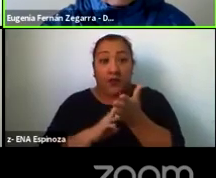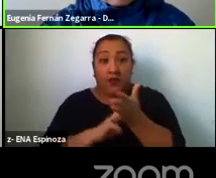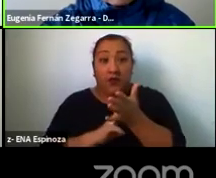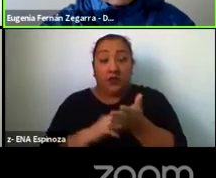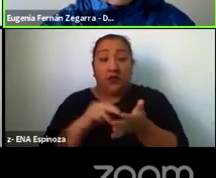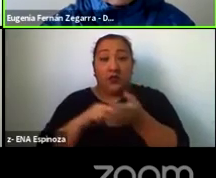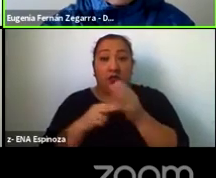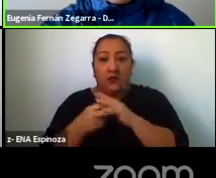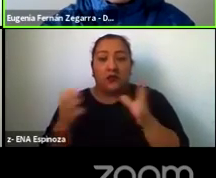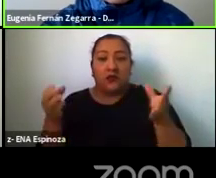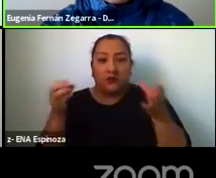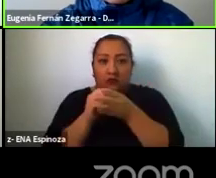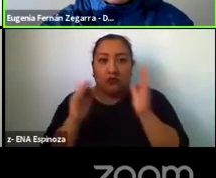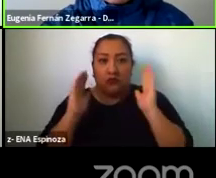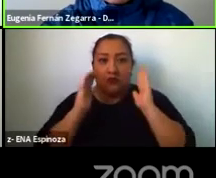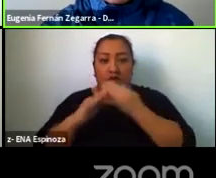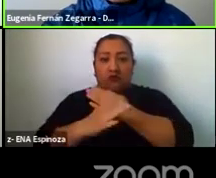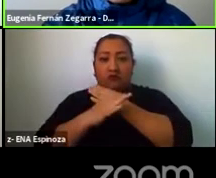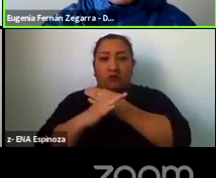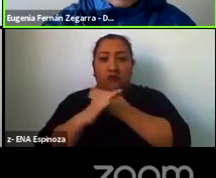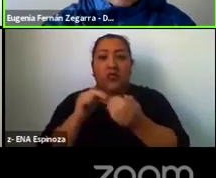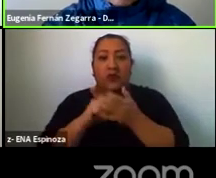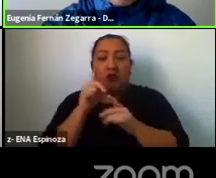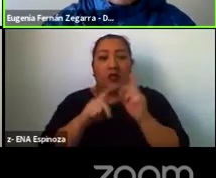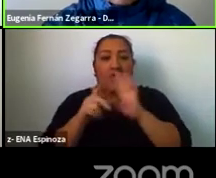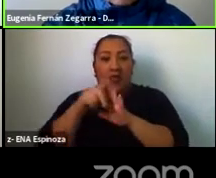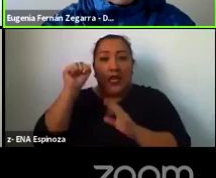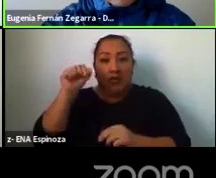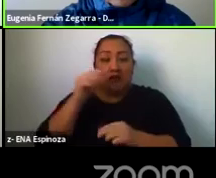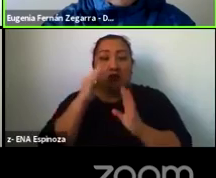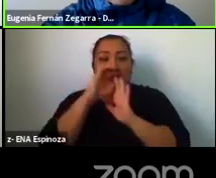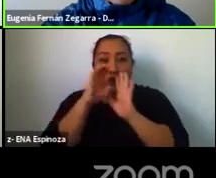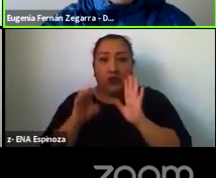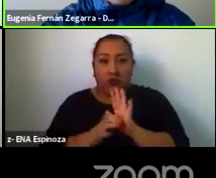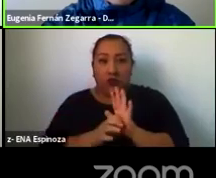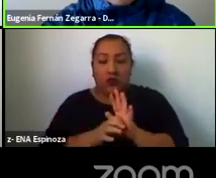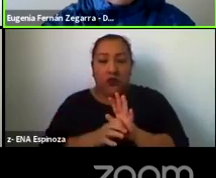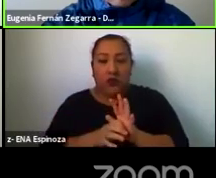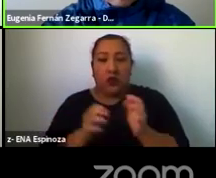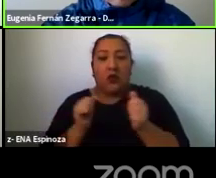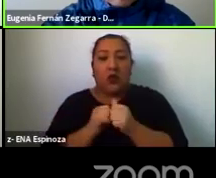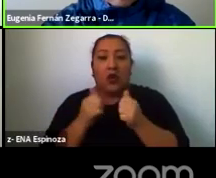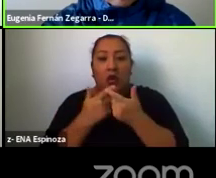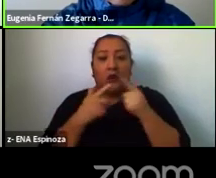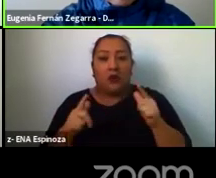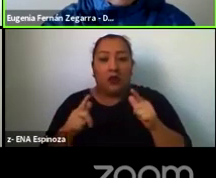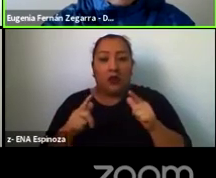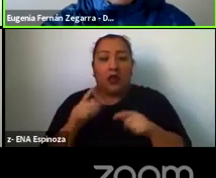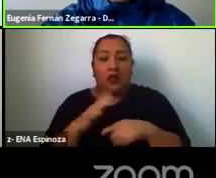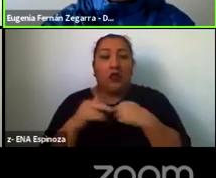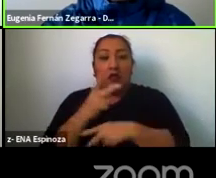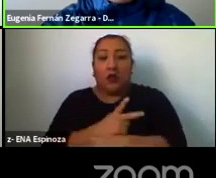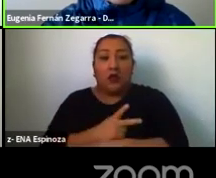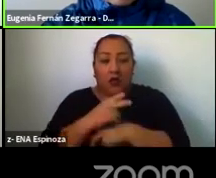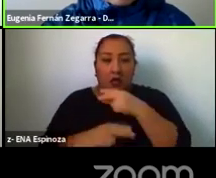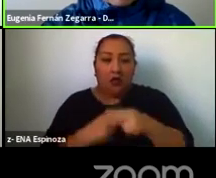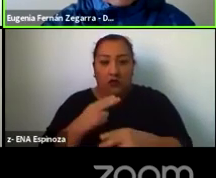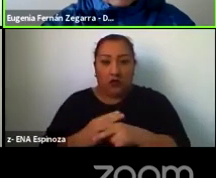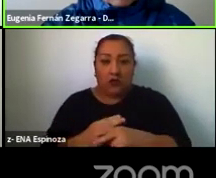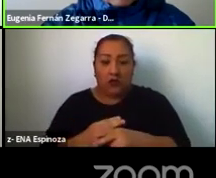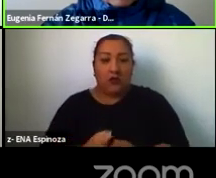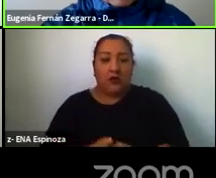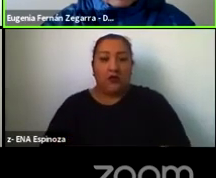la restricción del ejercicio de derechos constitucionales relacionados a la libertad, la seguridad nacional, la inviolabilidad